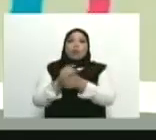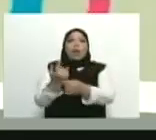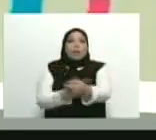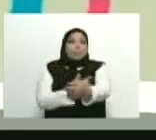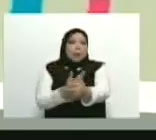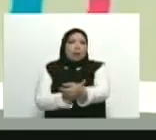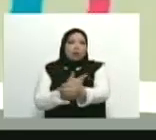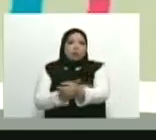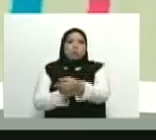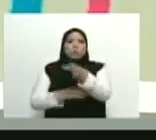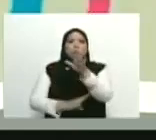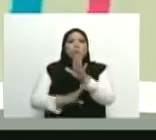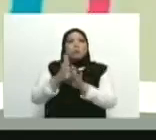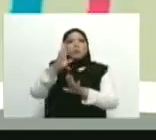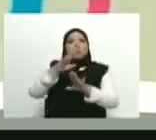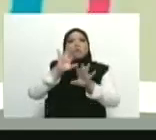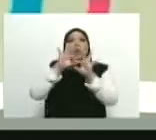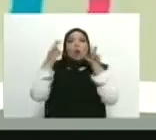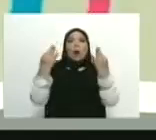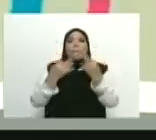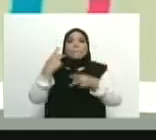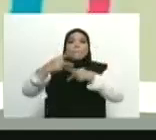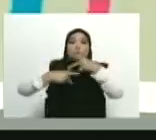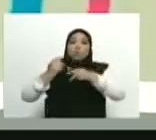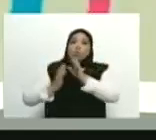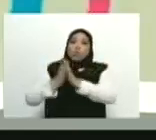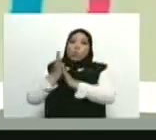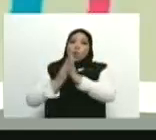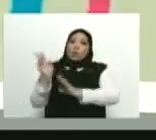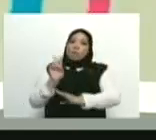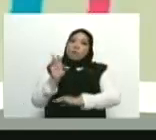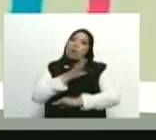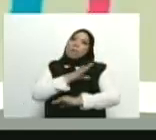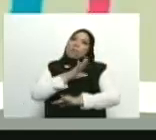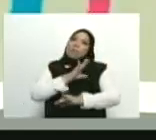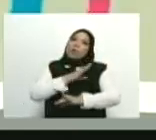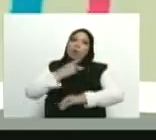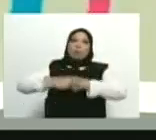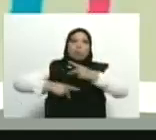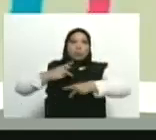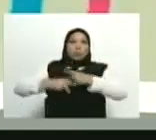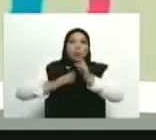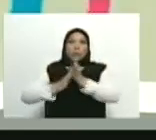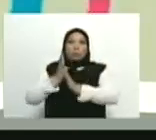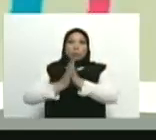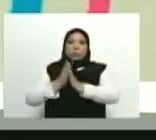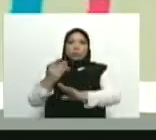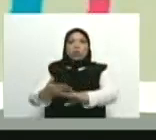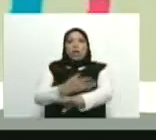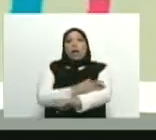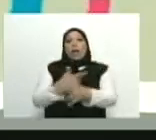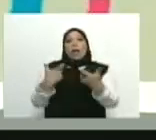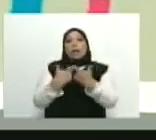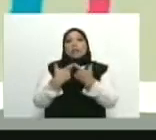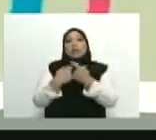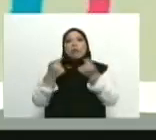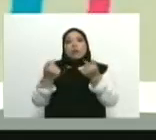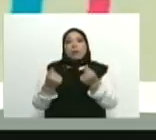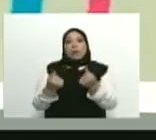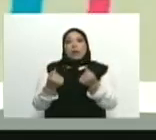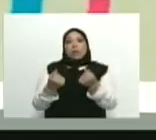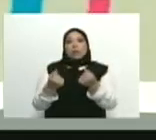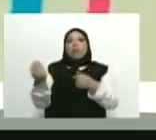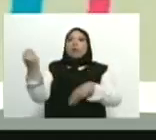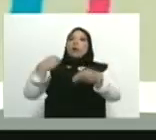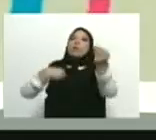armónica. El despliegue de las fuerzas productivas de Venezuela, nuestras propias fuerzas productivas, ante la agresión económica de